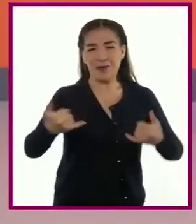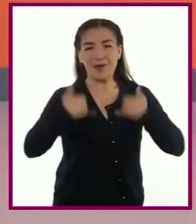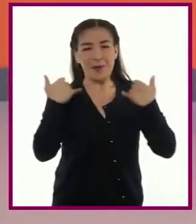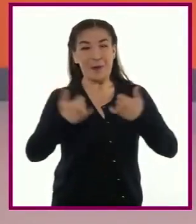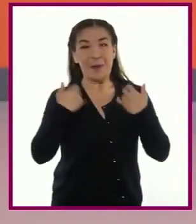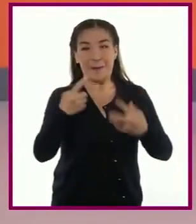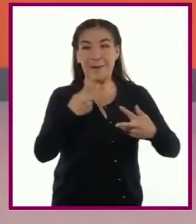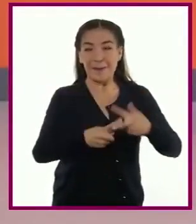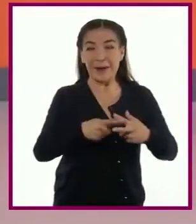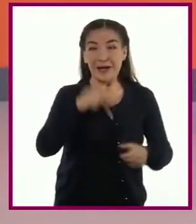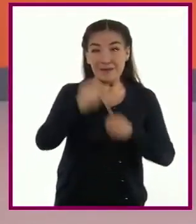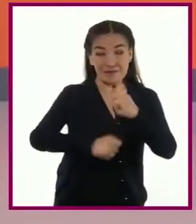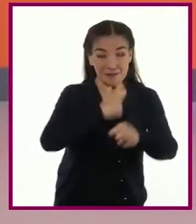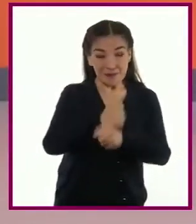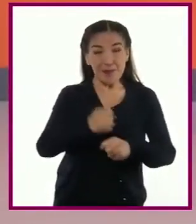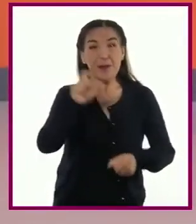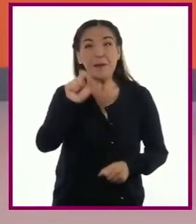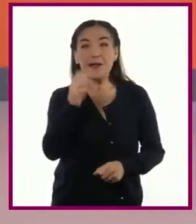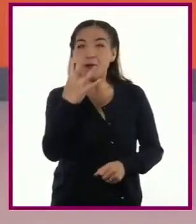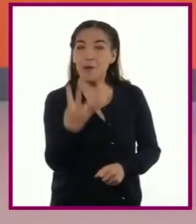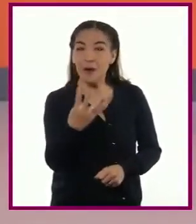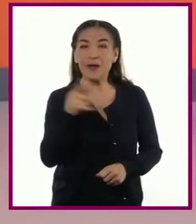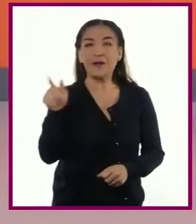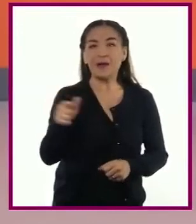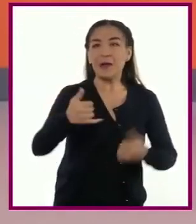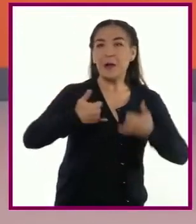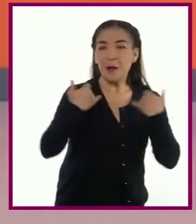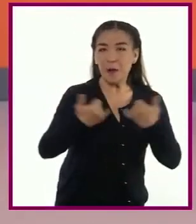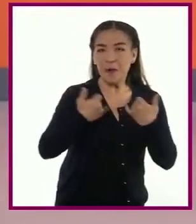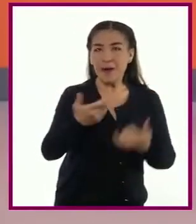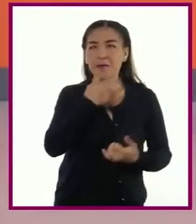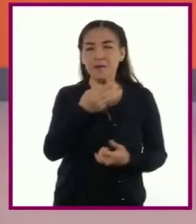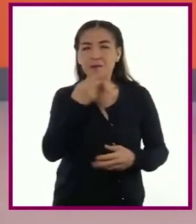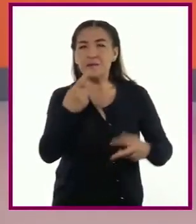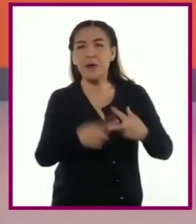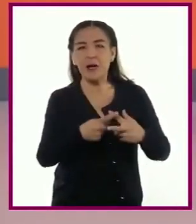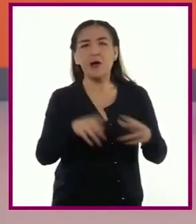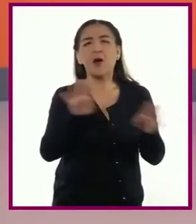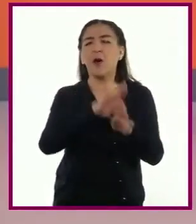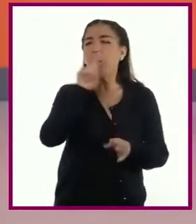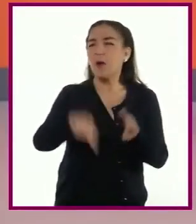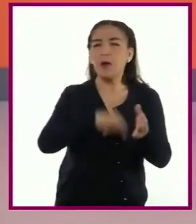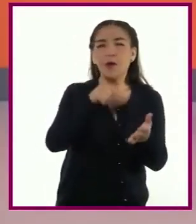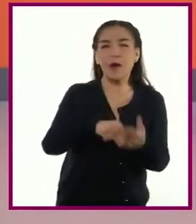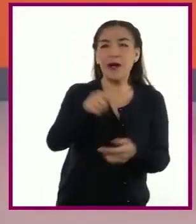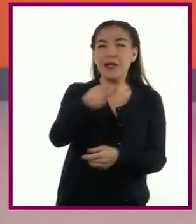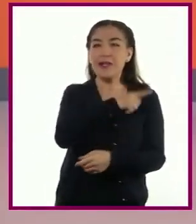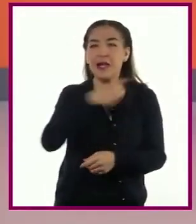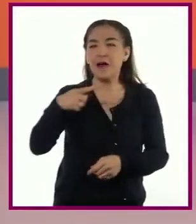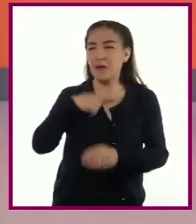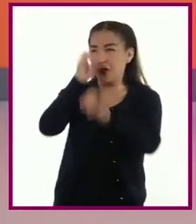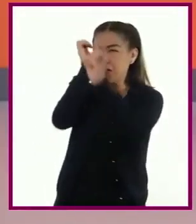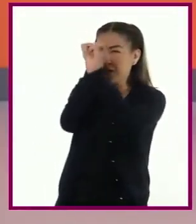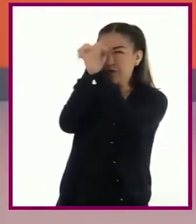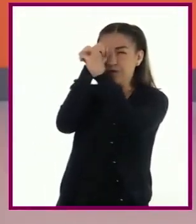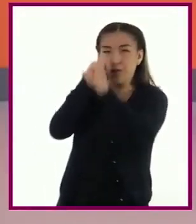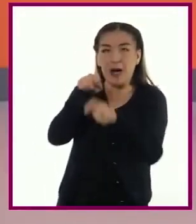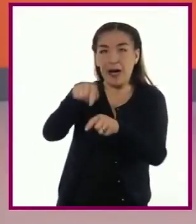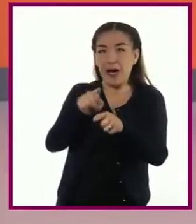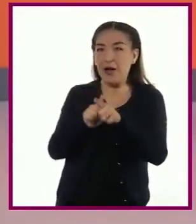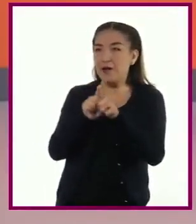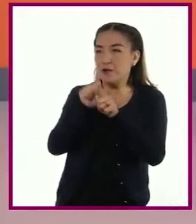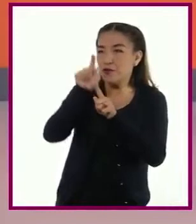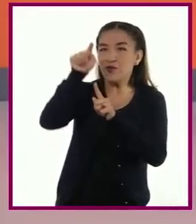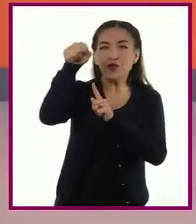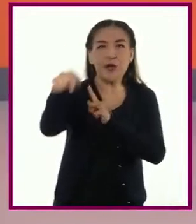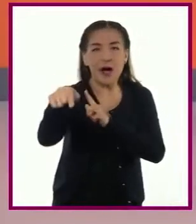solo 24 años les indicó el lugar preciso al que debían apuntar sus telescopios para